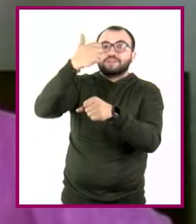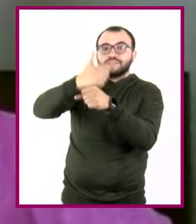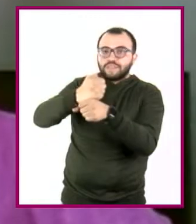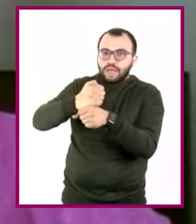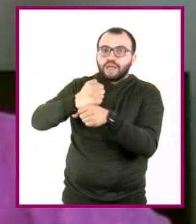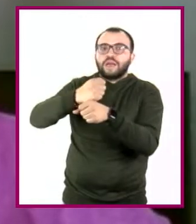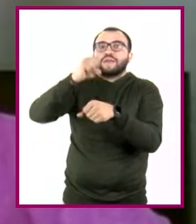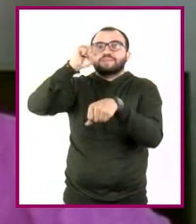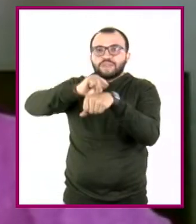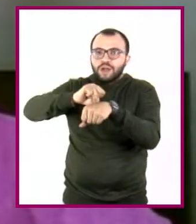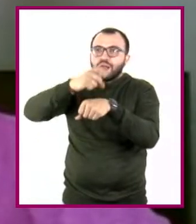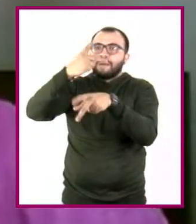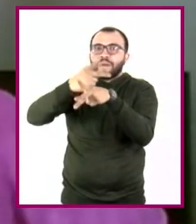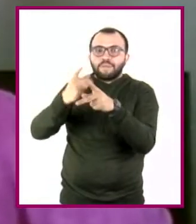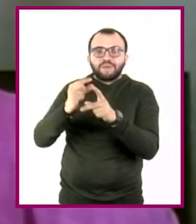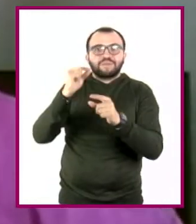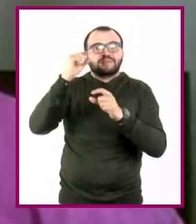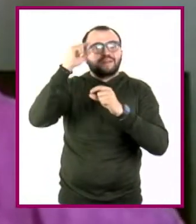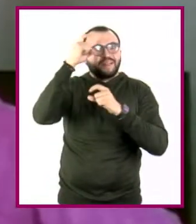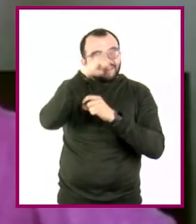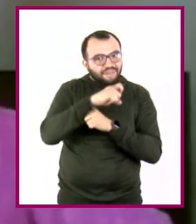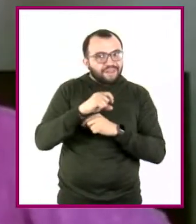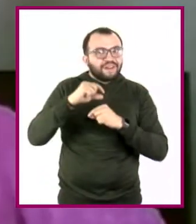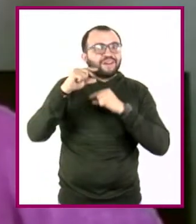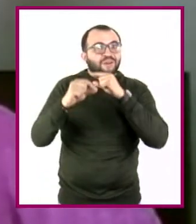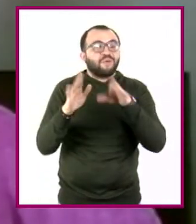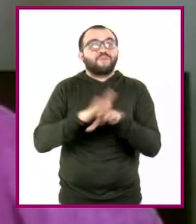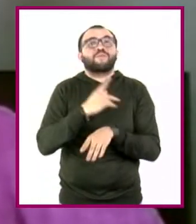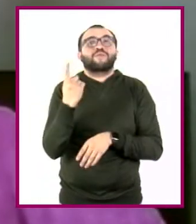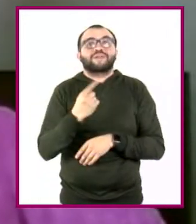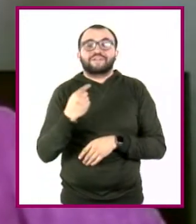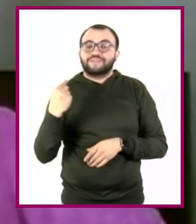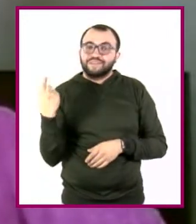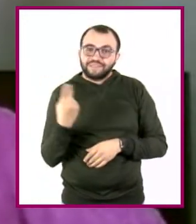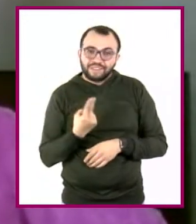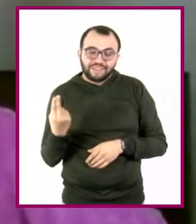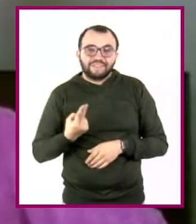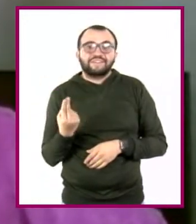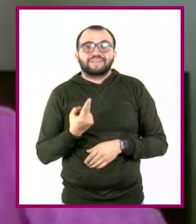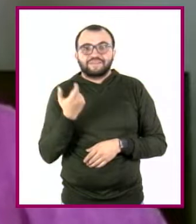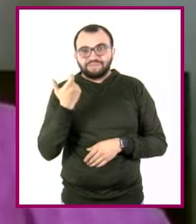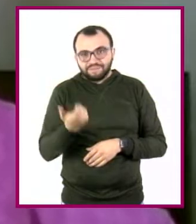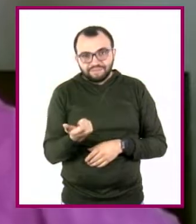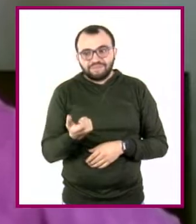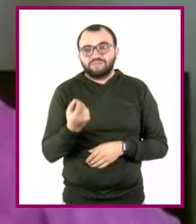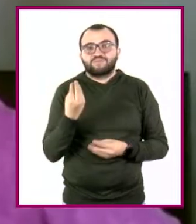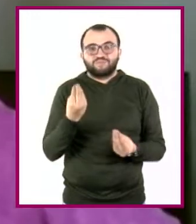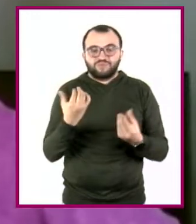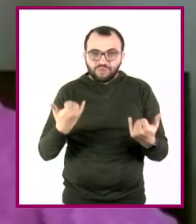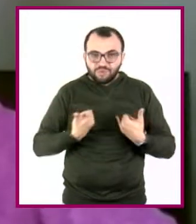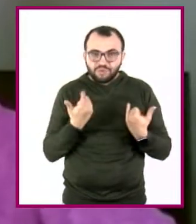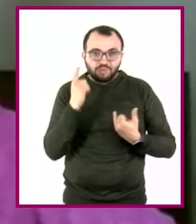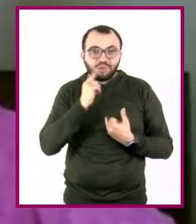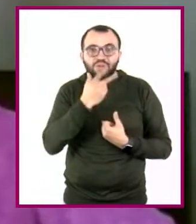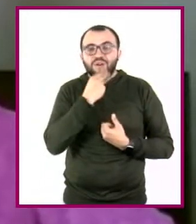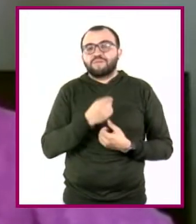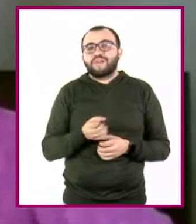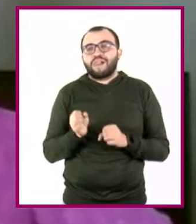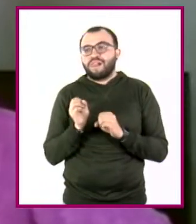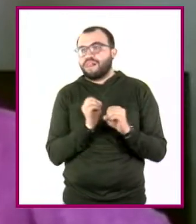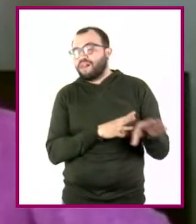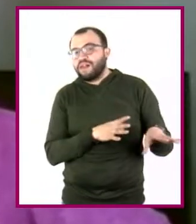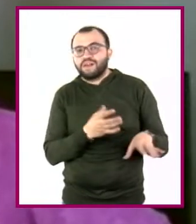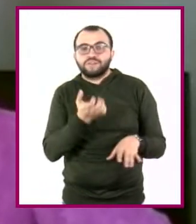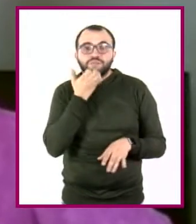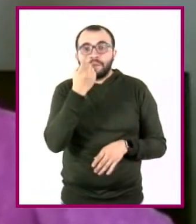elevar la escolaridad por, nuevamente, necesidades socioeconómicas. Muchos chicos, chicas, se ven obligados a abandonar los estudios